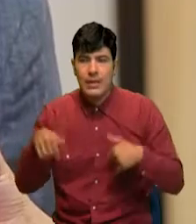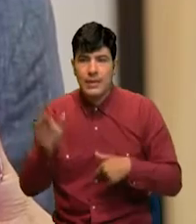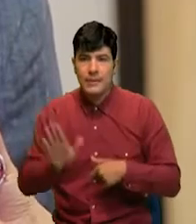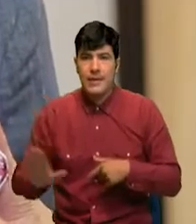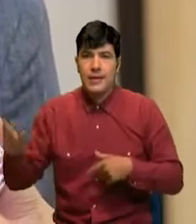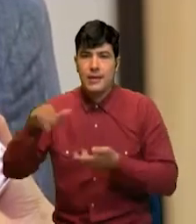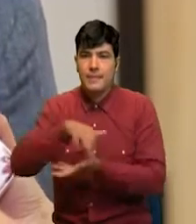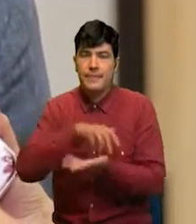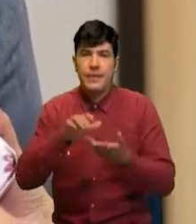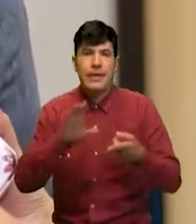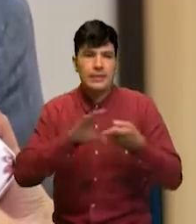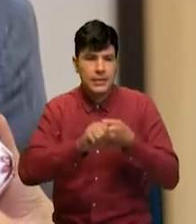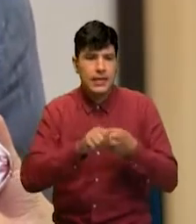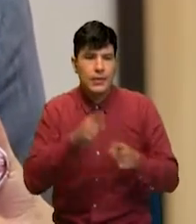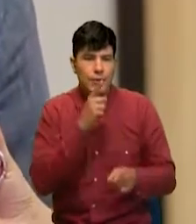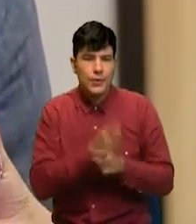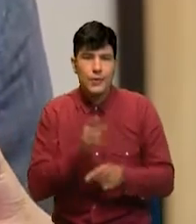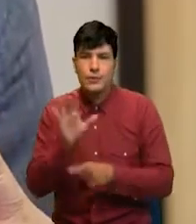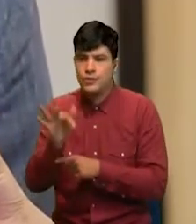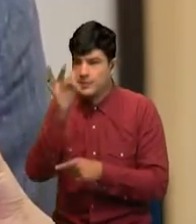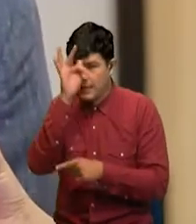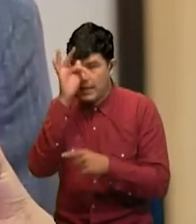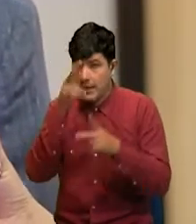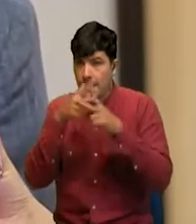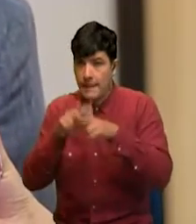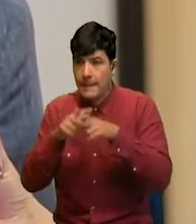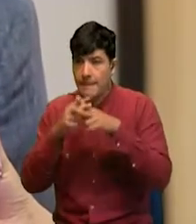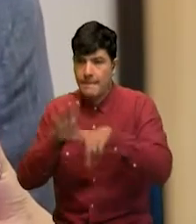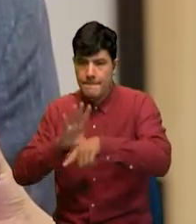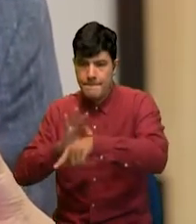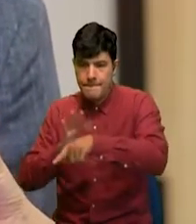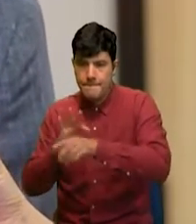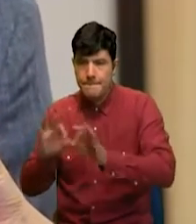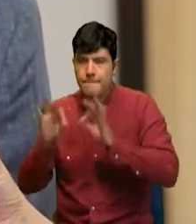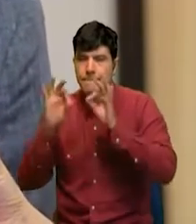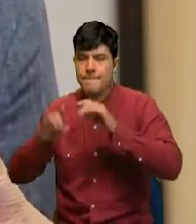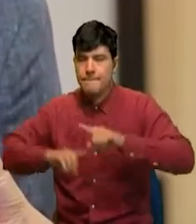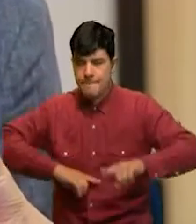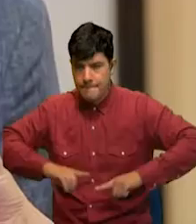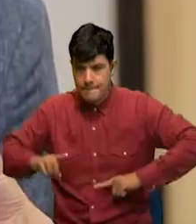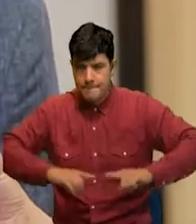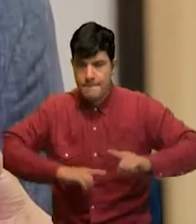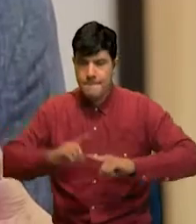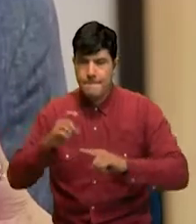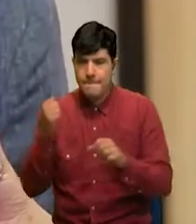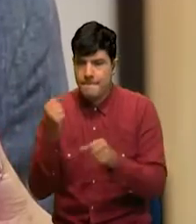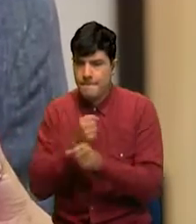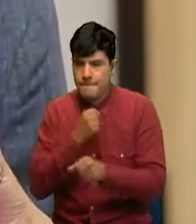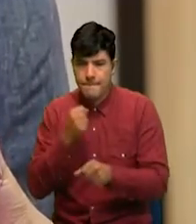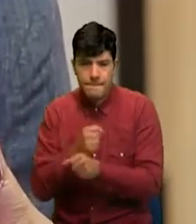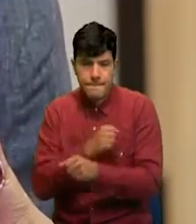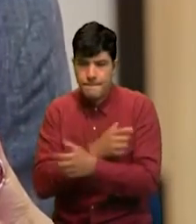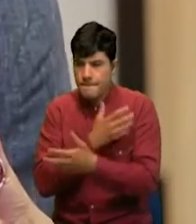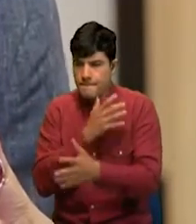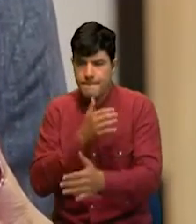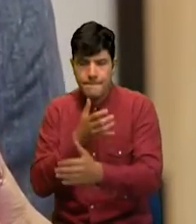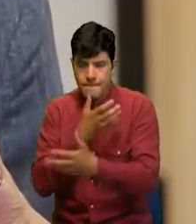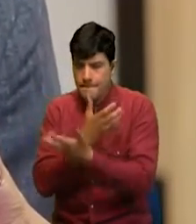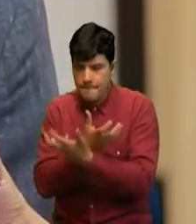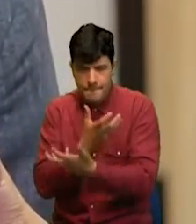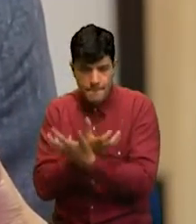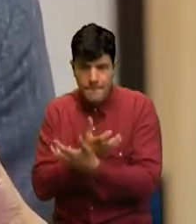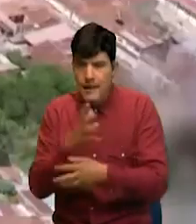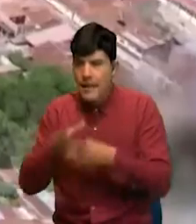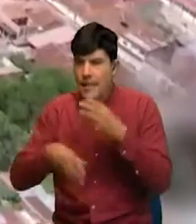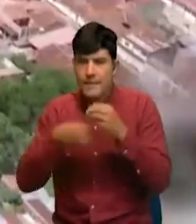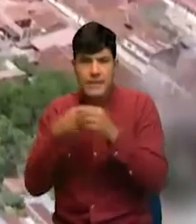cita se den porque el hospital cuente con todo el equipo tanto médico administrativo científico y disposición